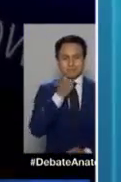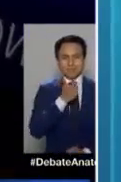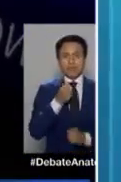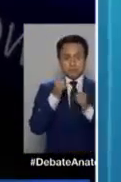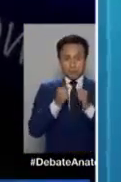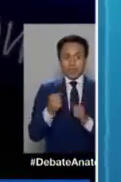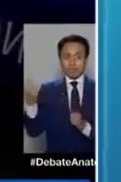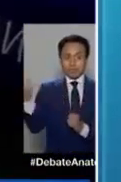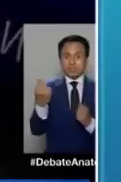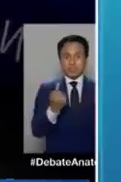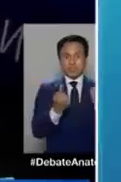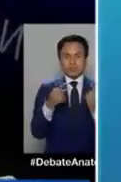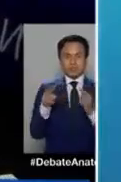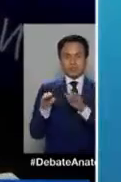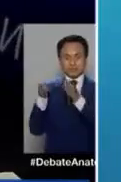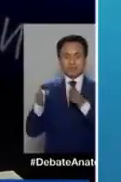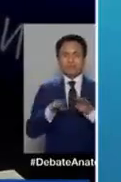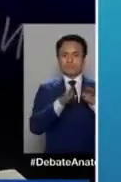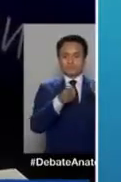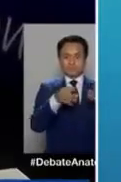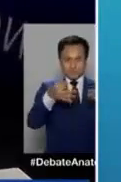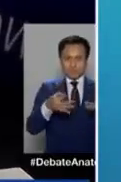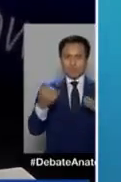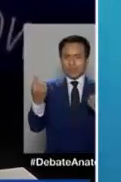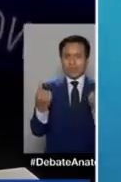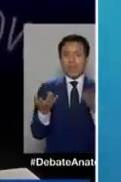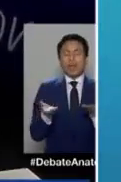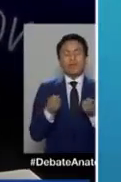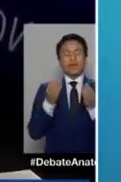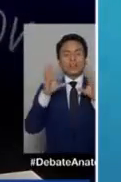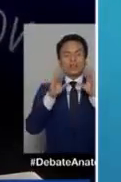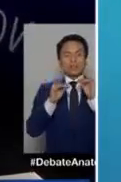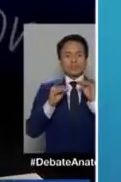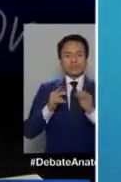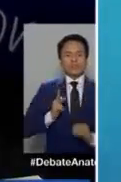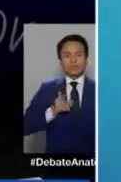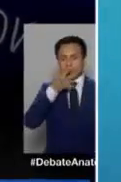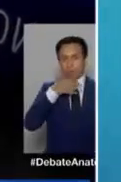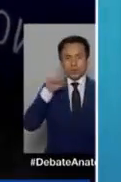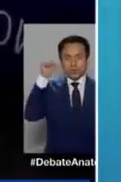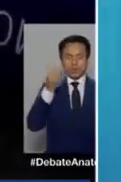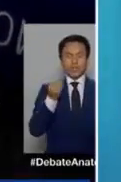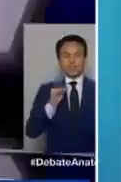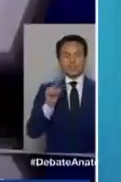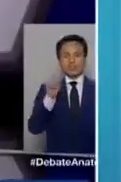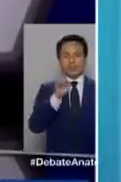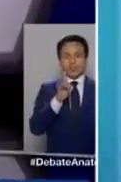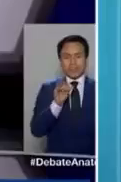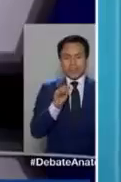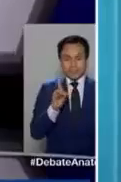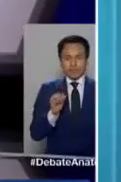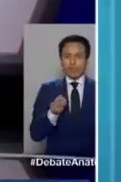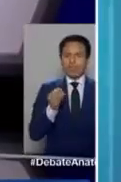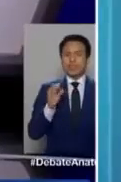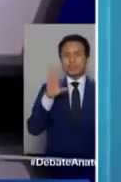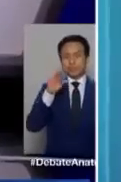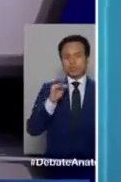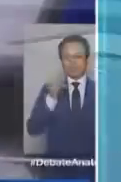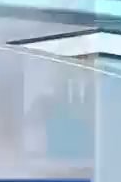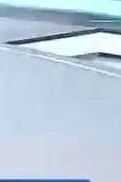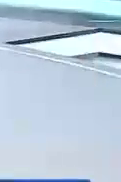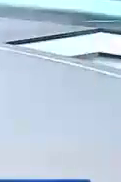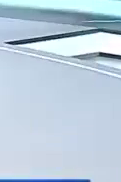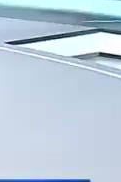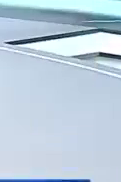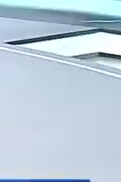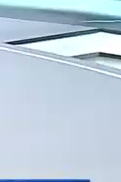fue esta adelantarse de Gabriel Boric con respecto al tema del test de droga.